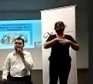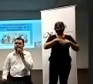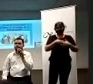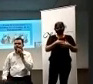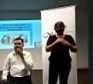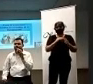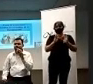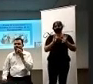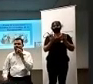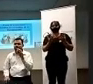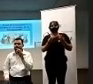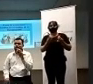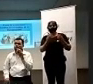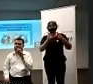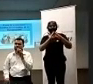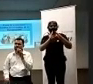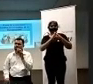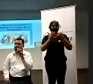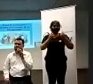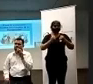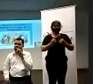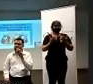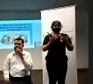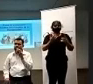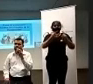virtualizó, todo se volvió accesible.